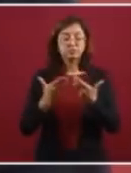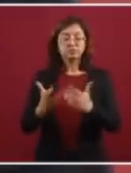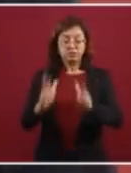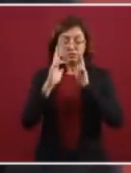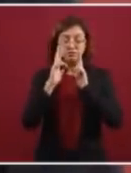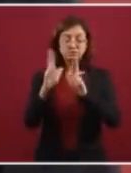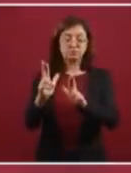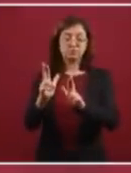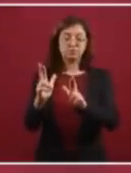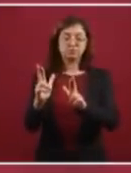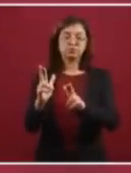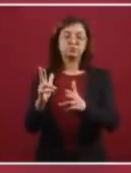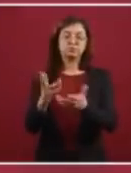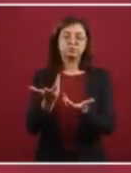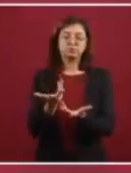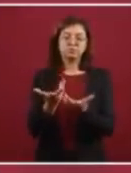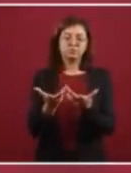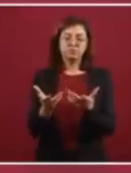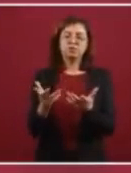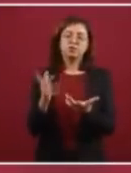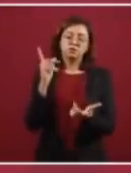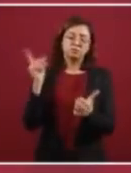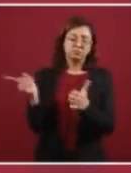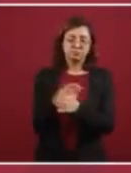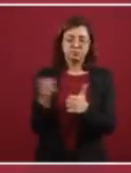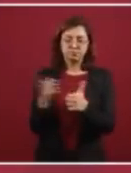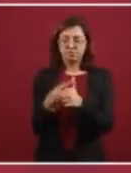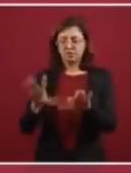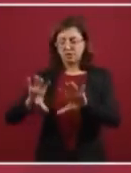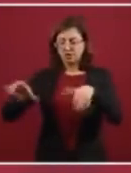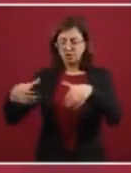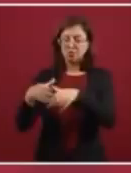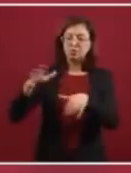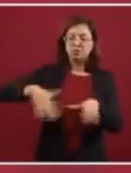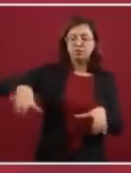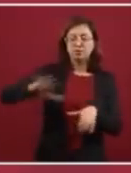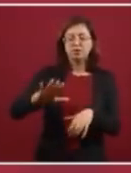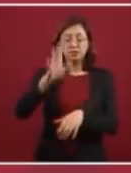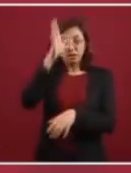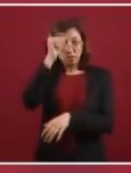primero a la decisión de las comunidades del Istmo